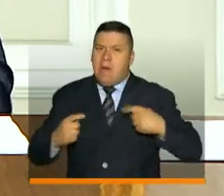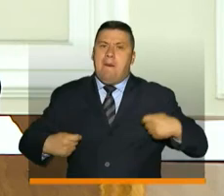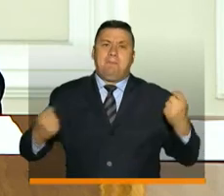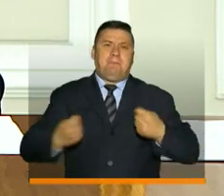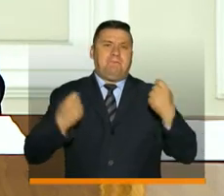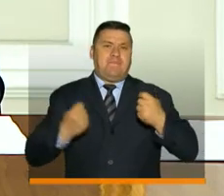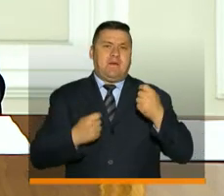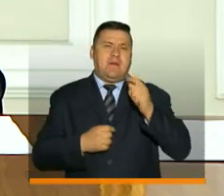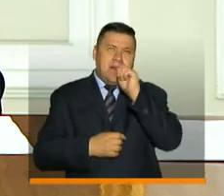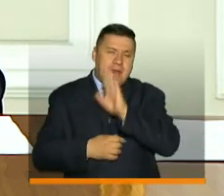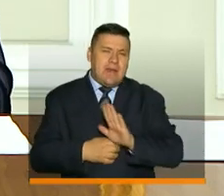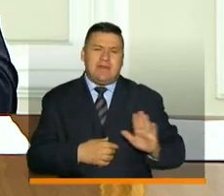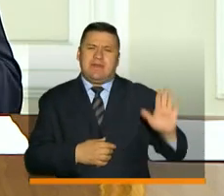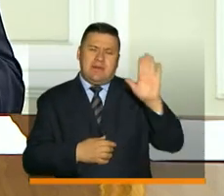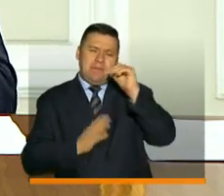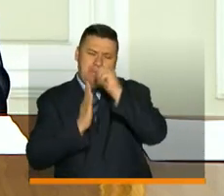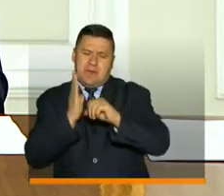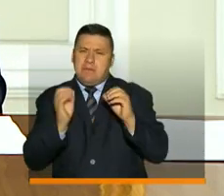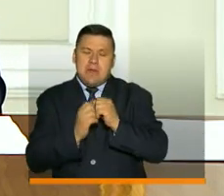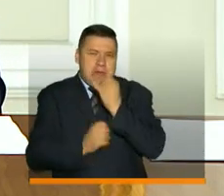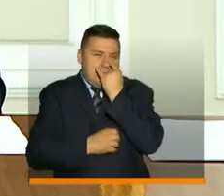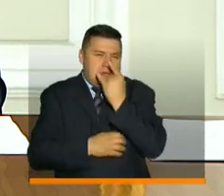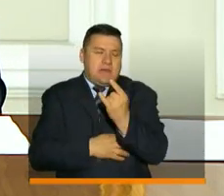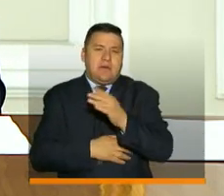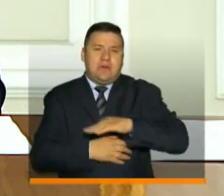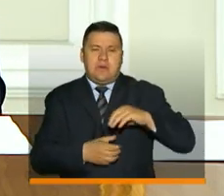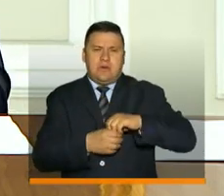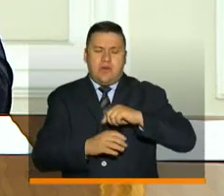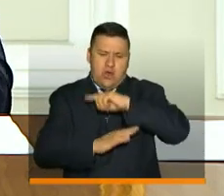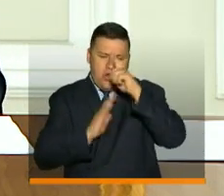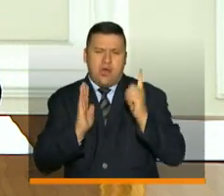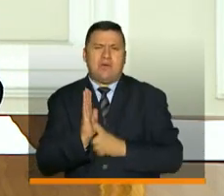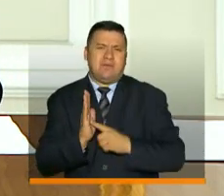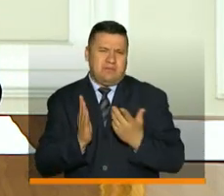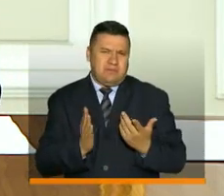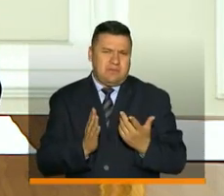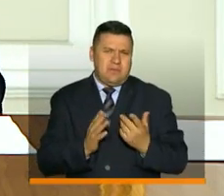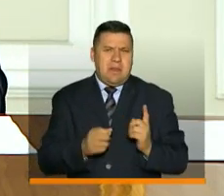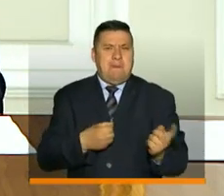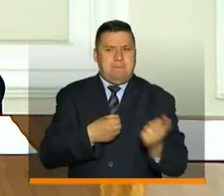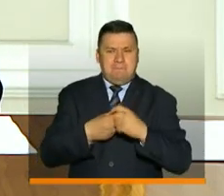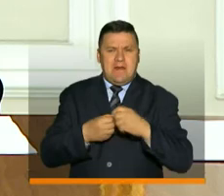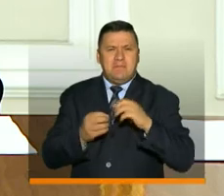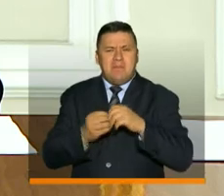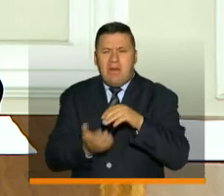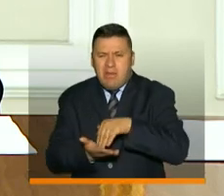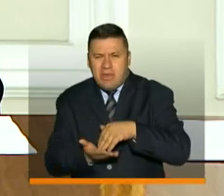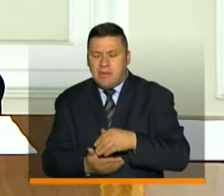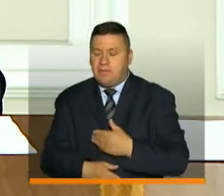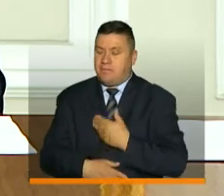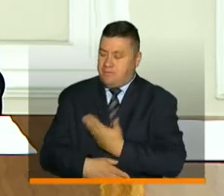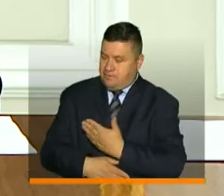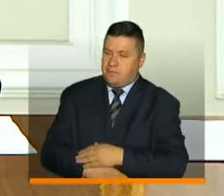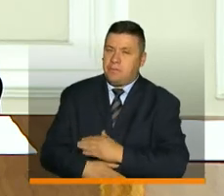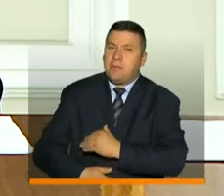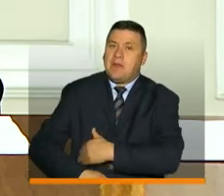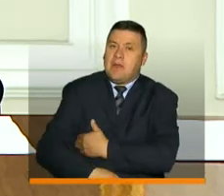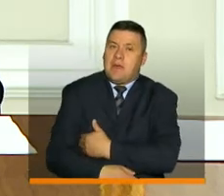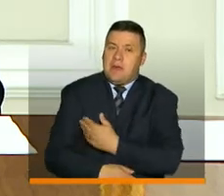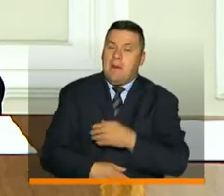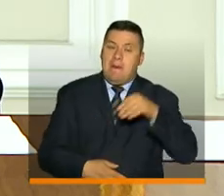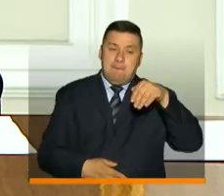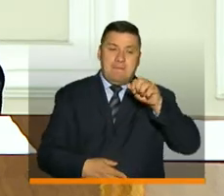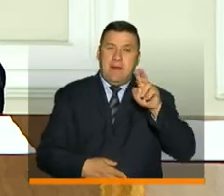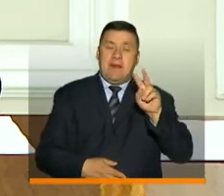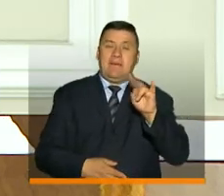promoviendo con los entes territoriales el programa más ambicioso de cobertura, de matrícula para los más vulnerables. Así que, ministra María Victoria,